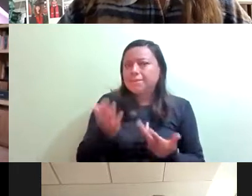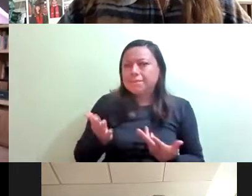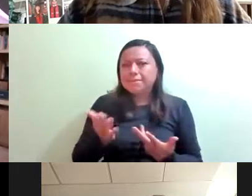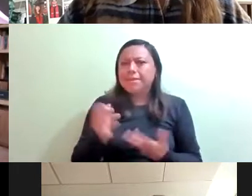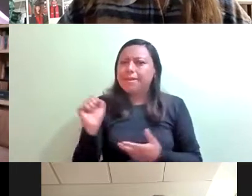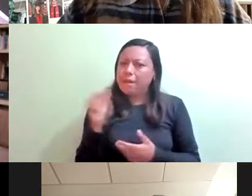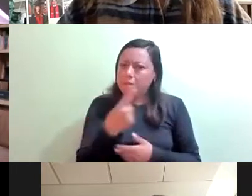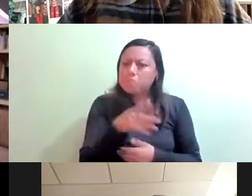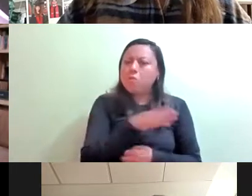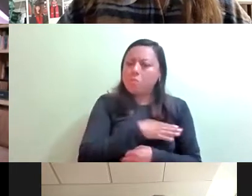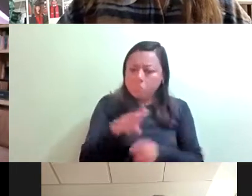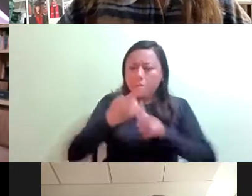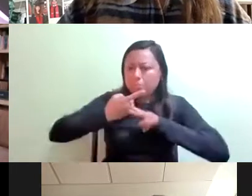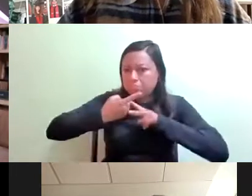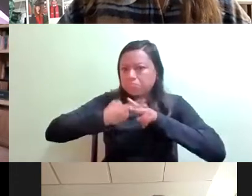principio.